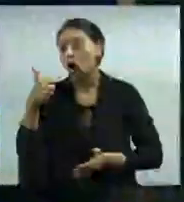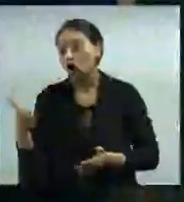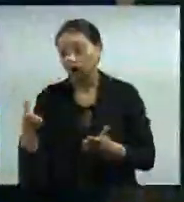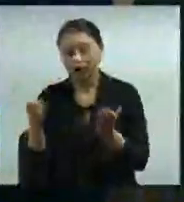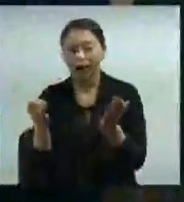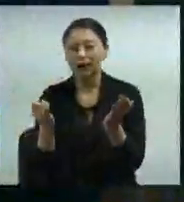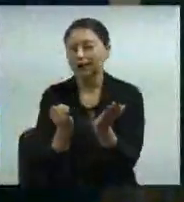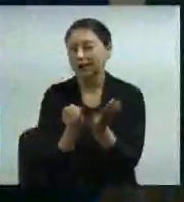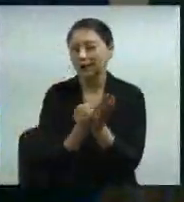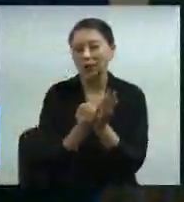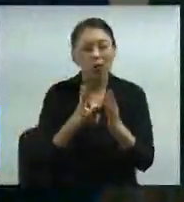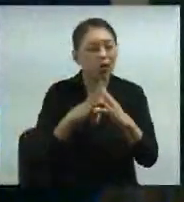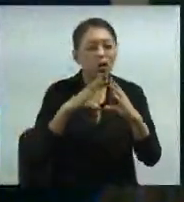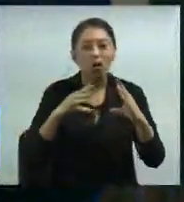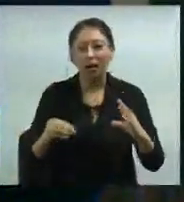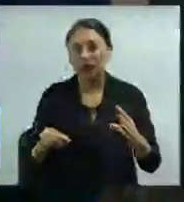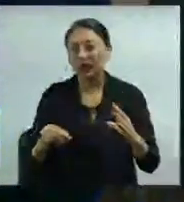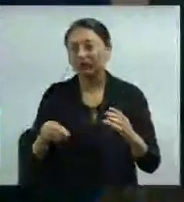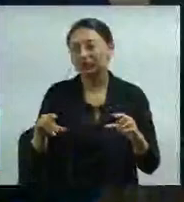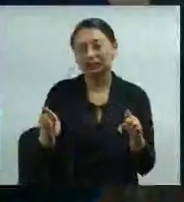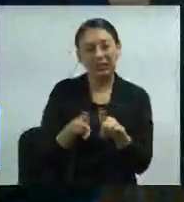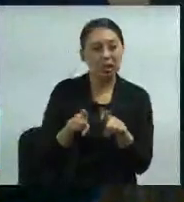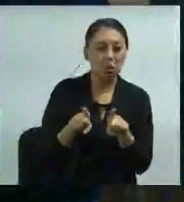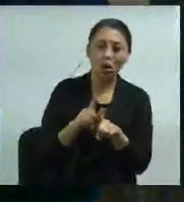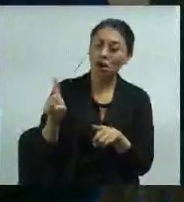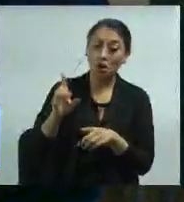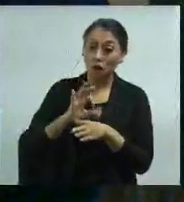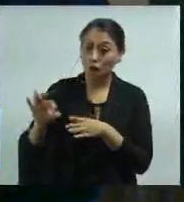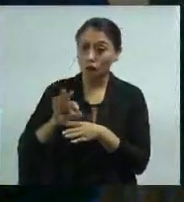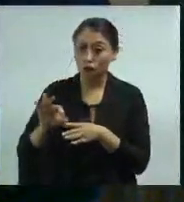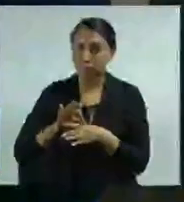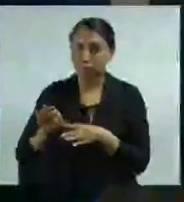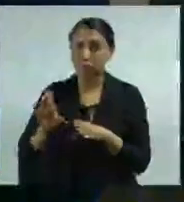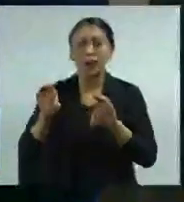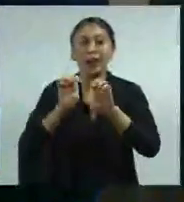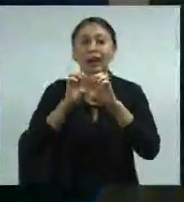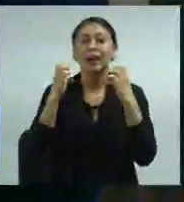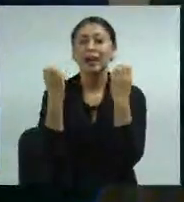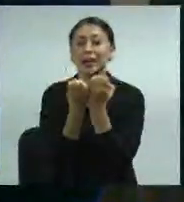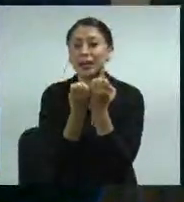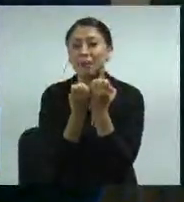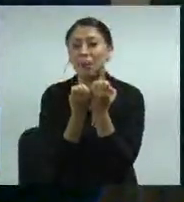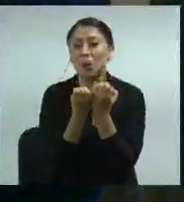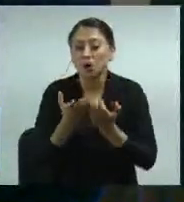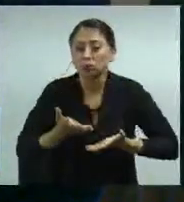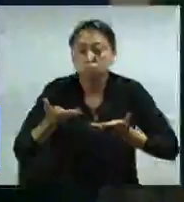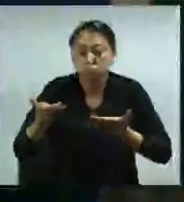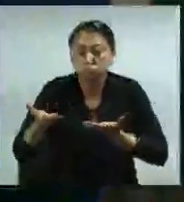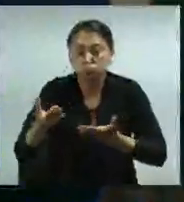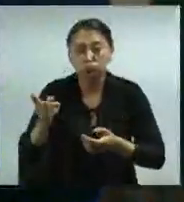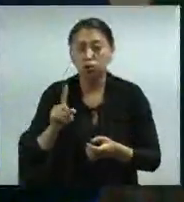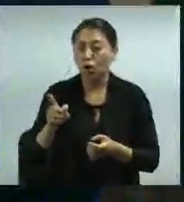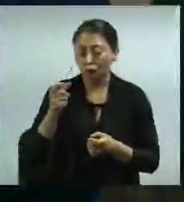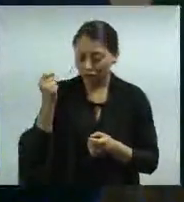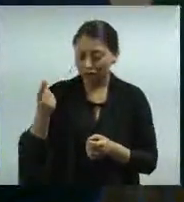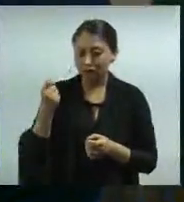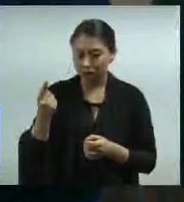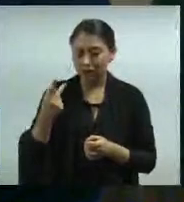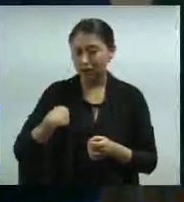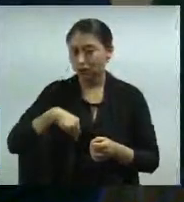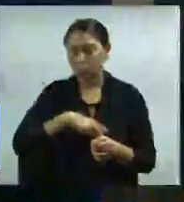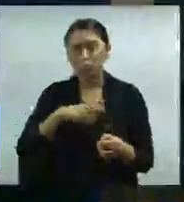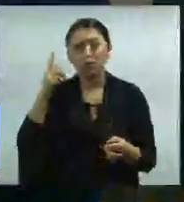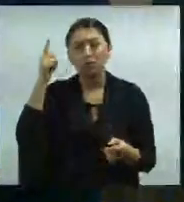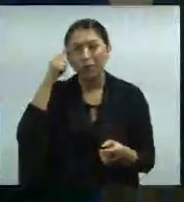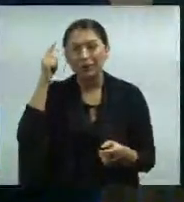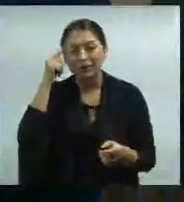Conred, no va a funcionar. A la hora de necesitar el equipo no va a estar dispuesto. Yo creo que tenemos que pensar en ese